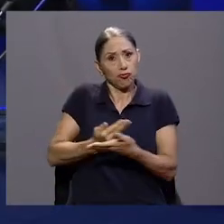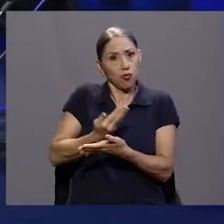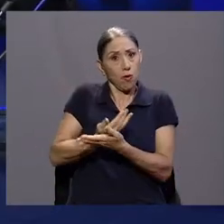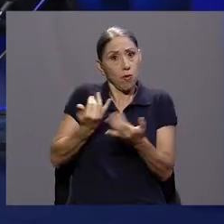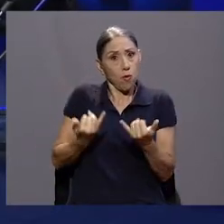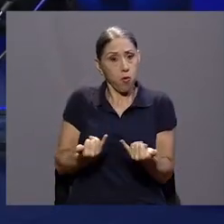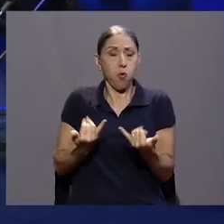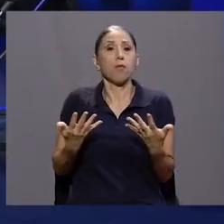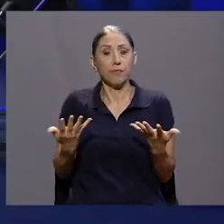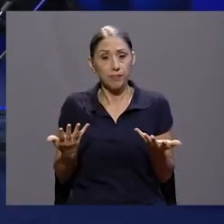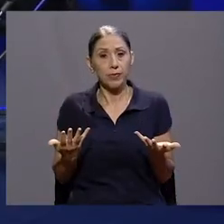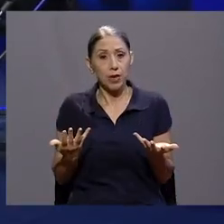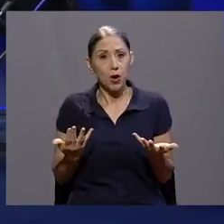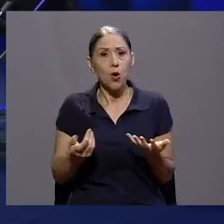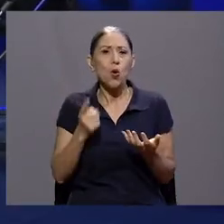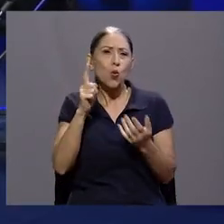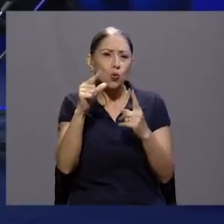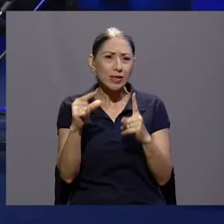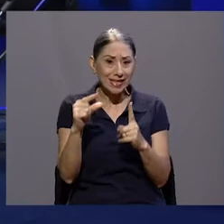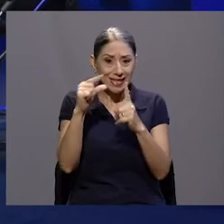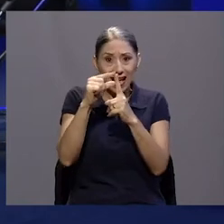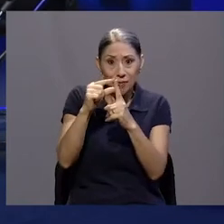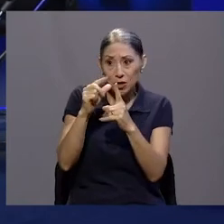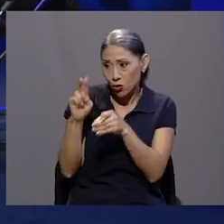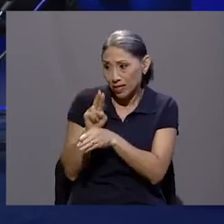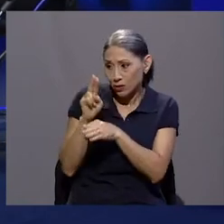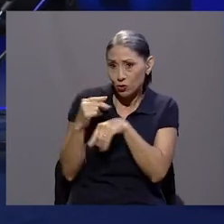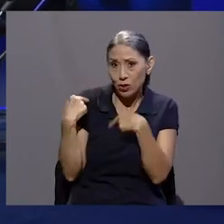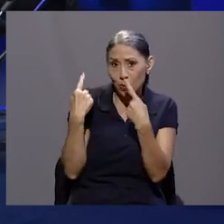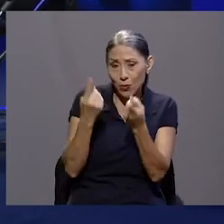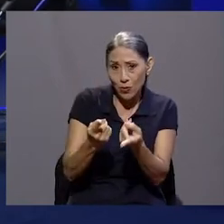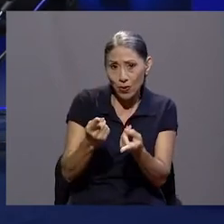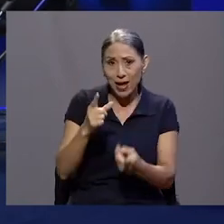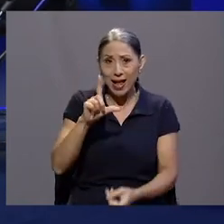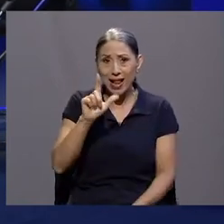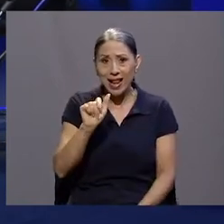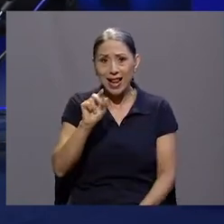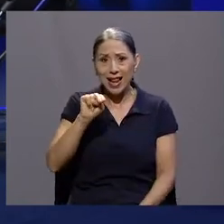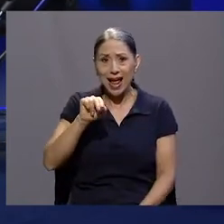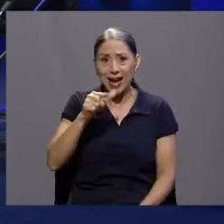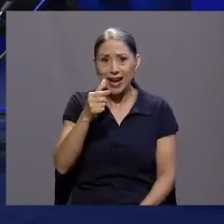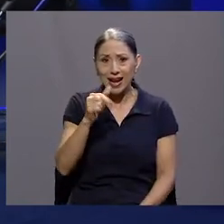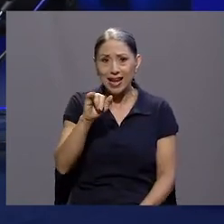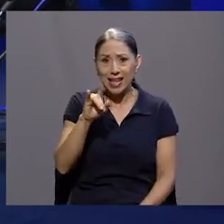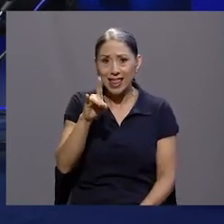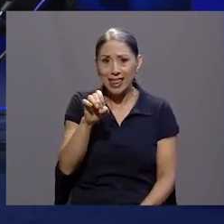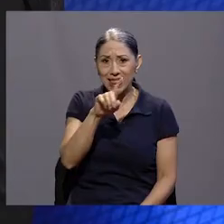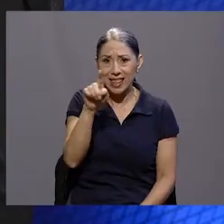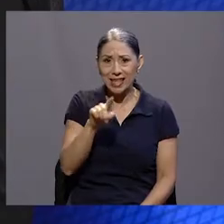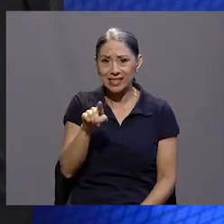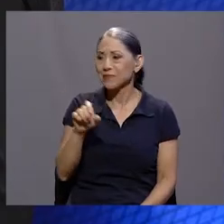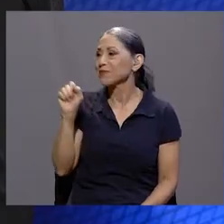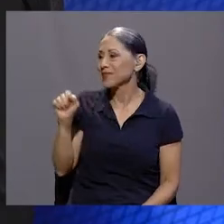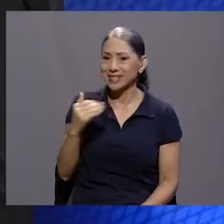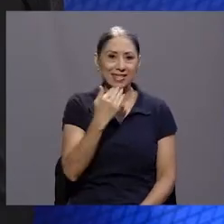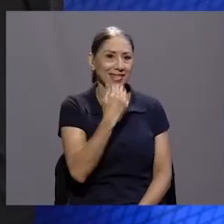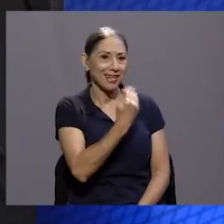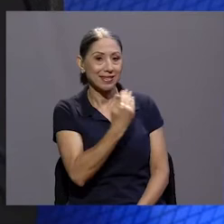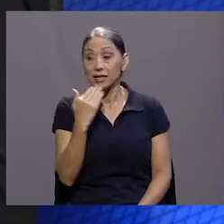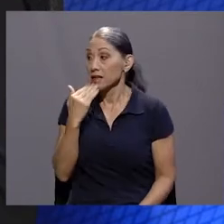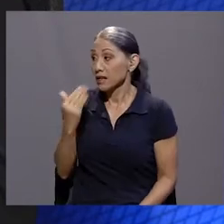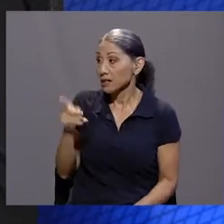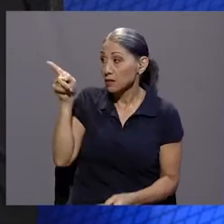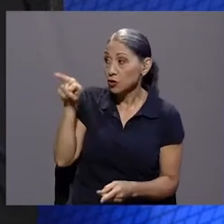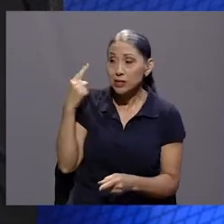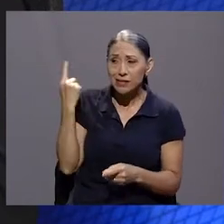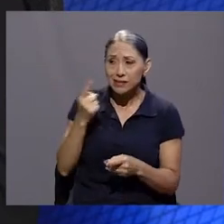manera novedoso un término que se ha acuñado recientemente la languidez sí gracias por hablar gracias a ustedes por velar realmente por un tema tan